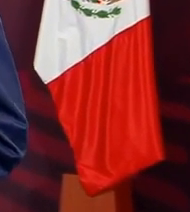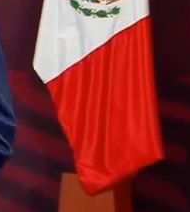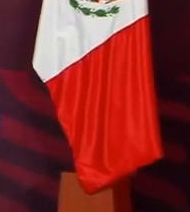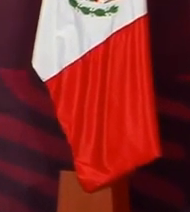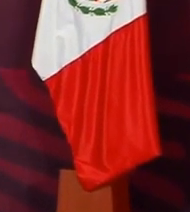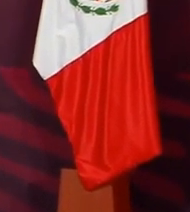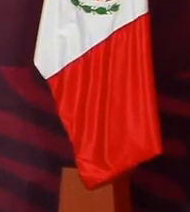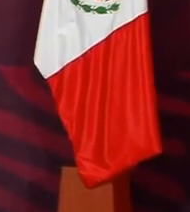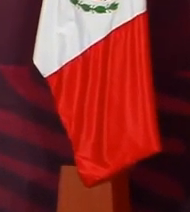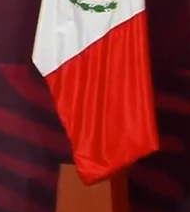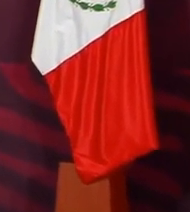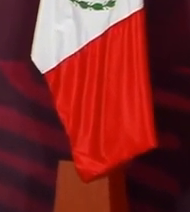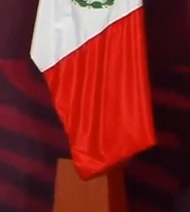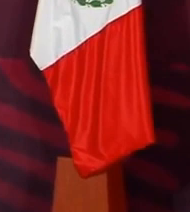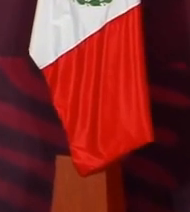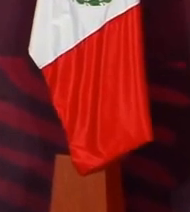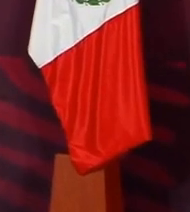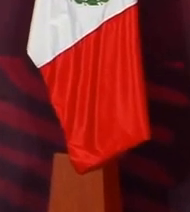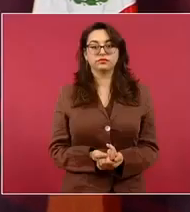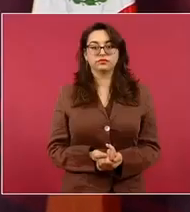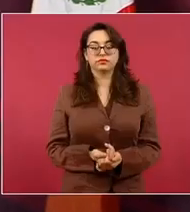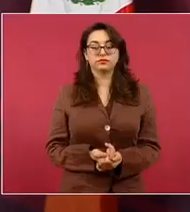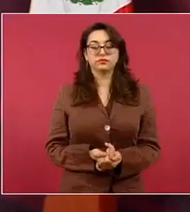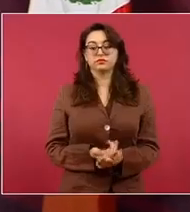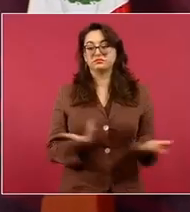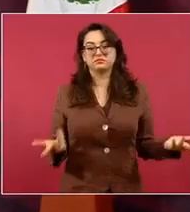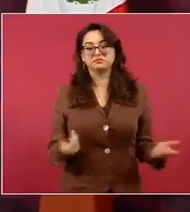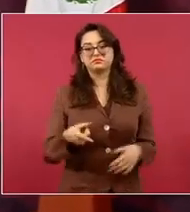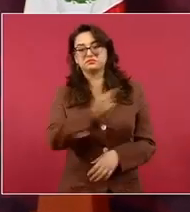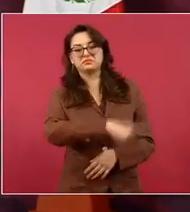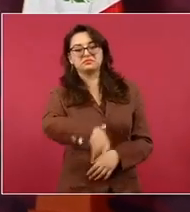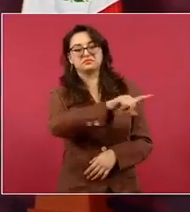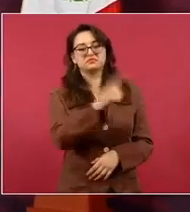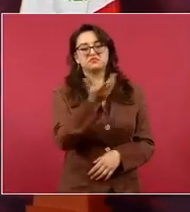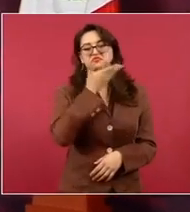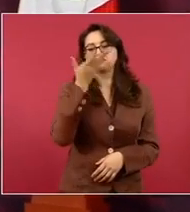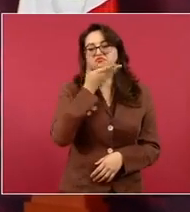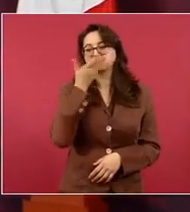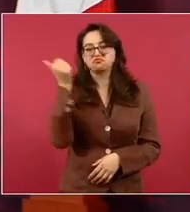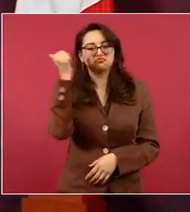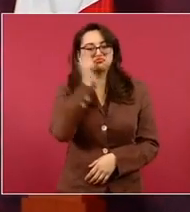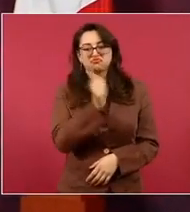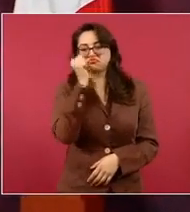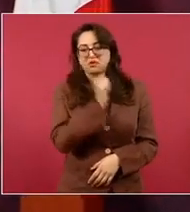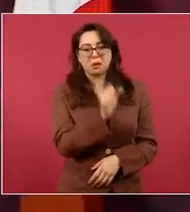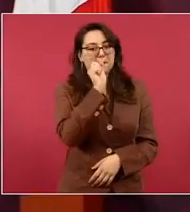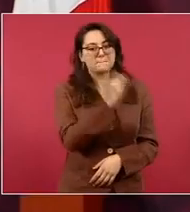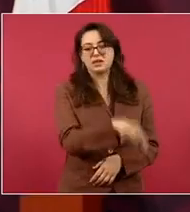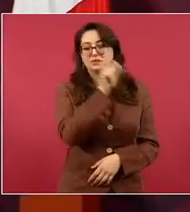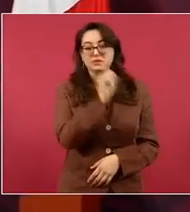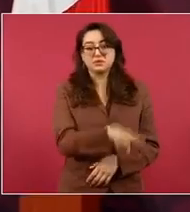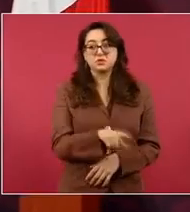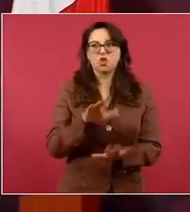Con la llamada reforma energética se hizo lo mismo. Acuérdense de aquella